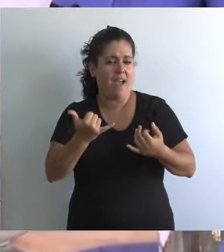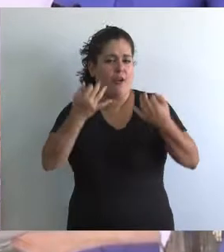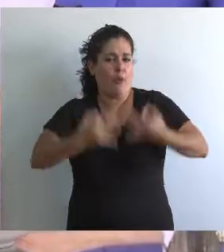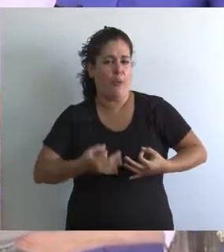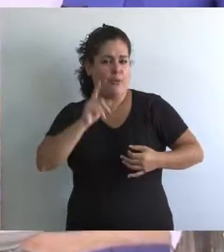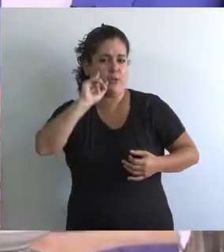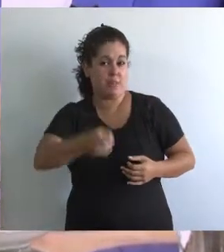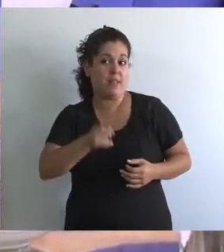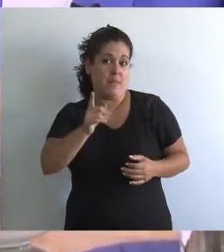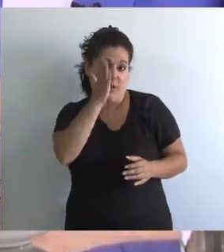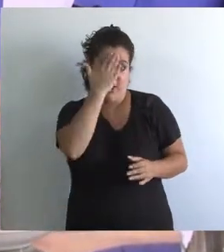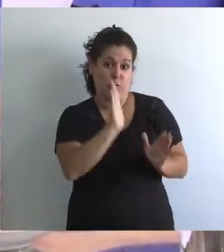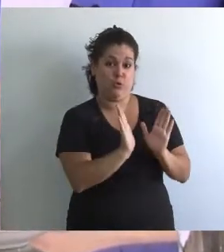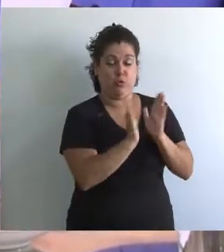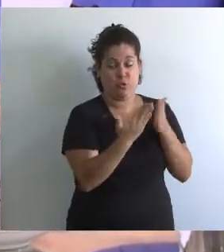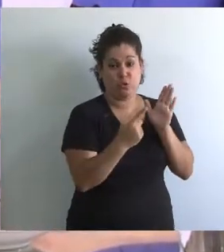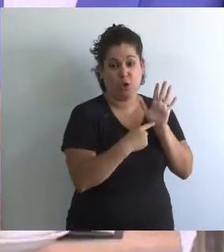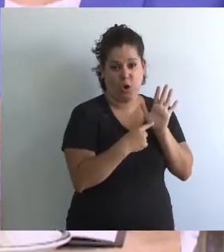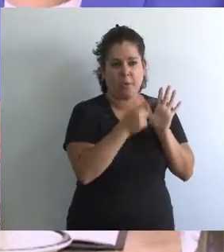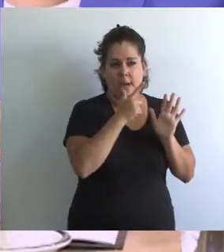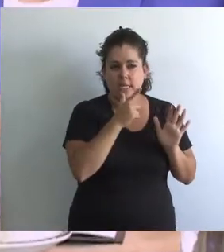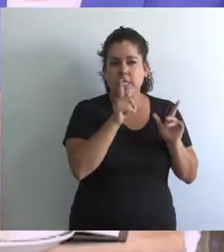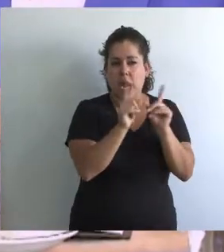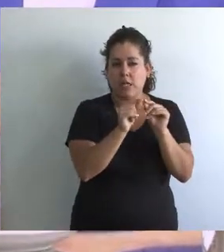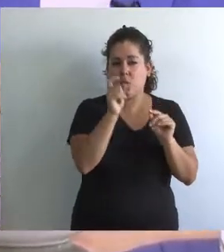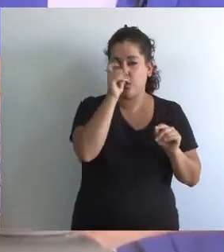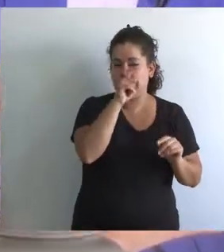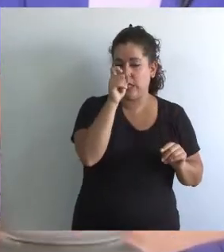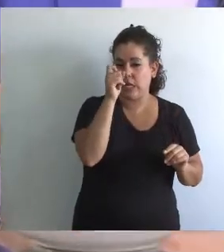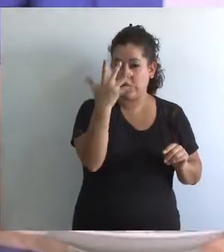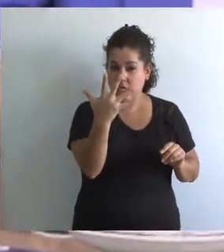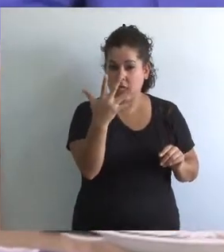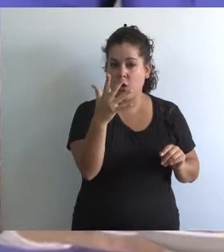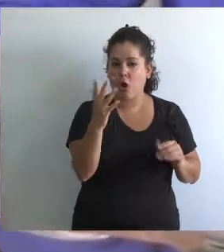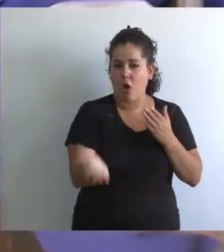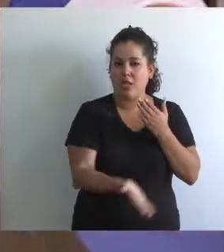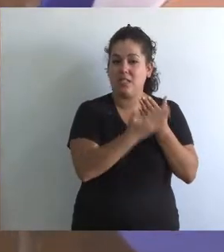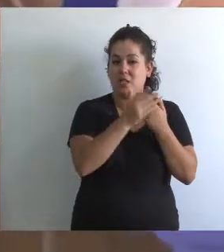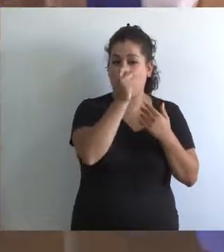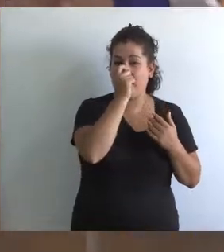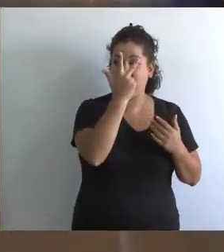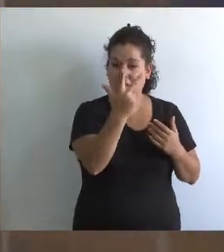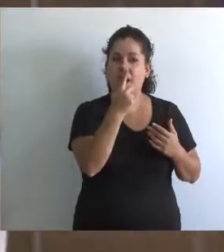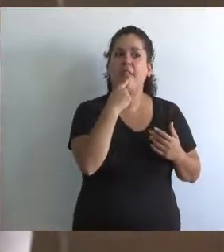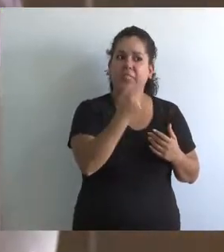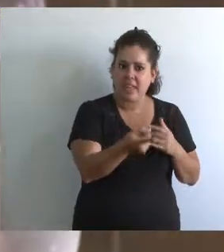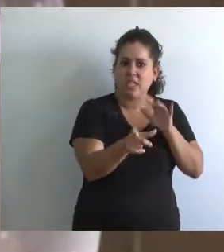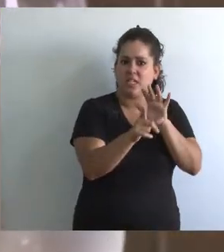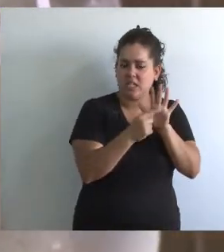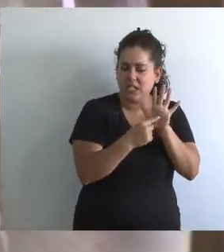porque además la Constitución Nacional, creo que es en su artículo 75, inciso